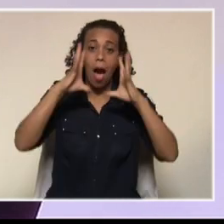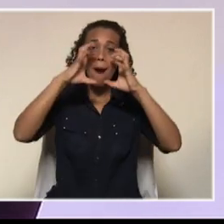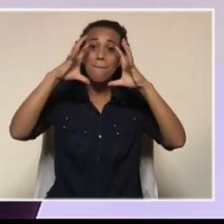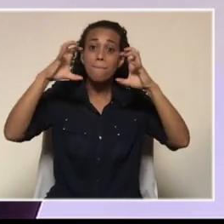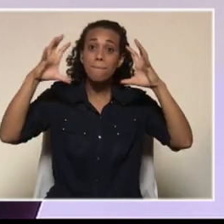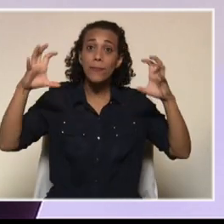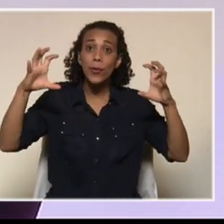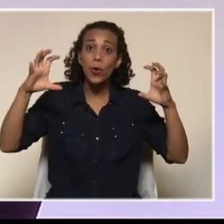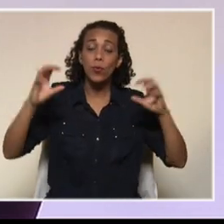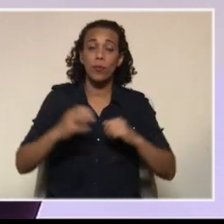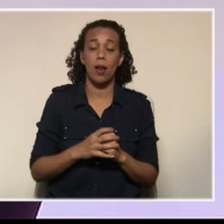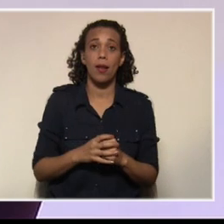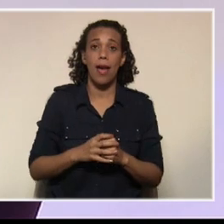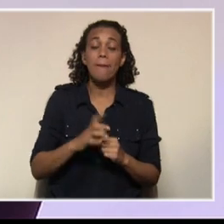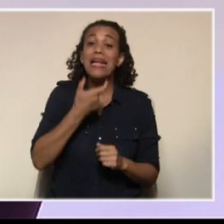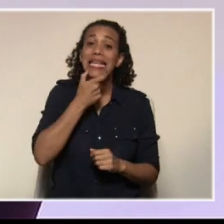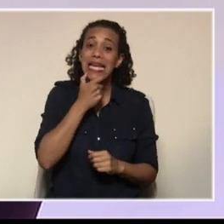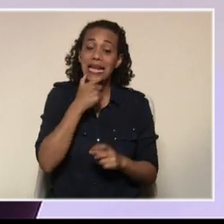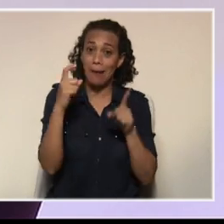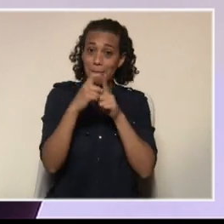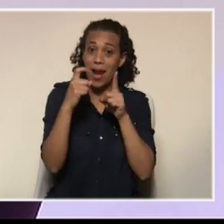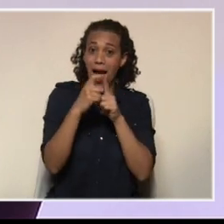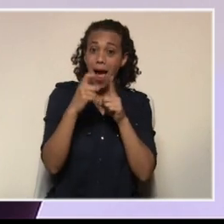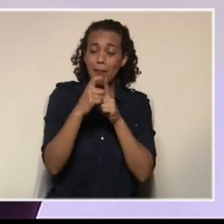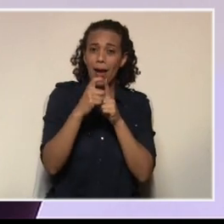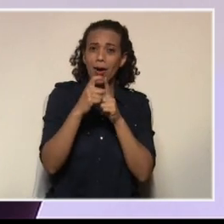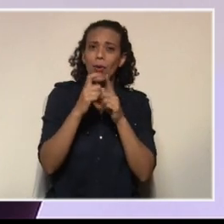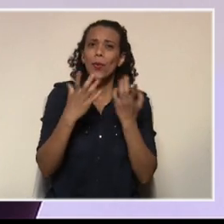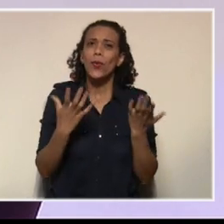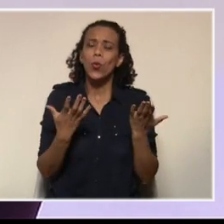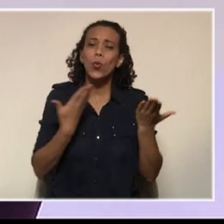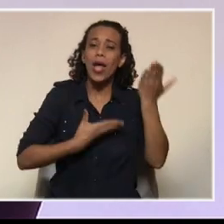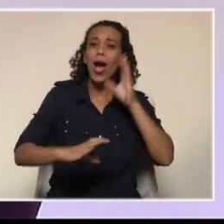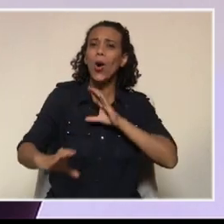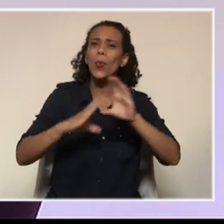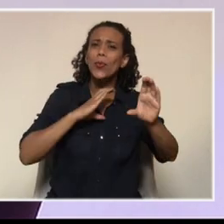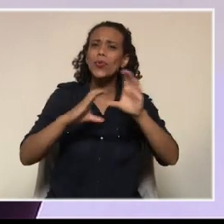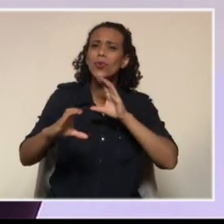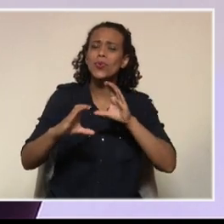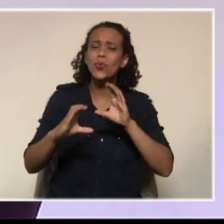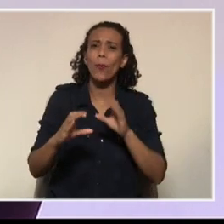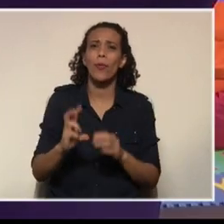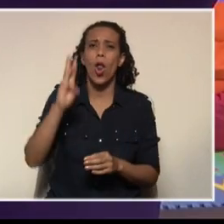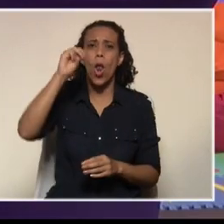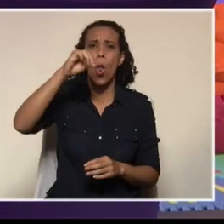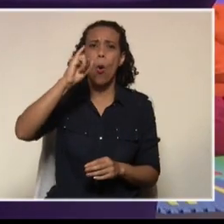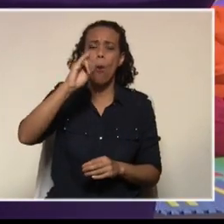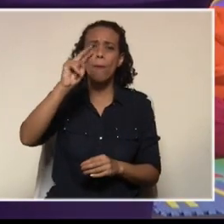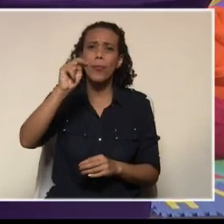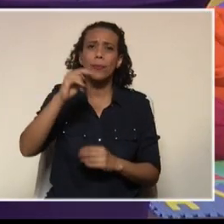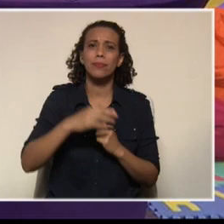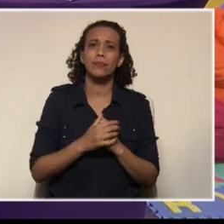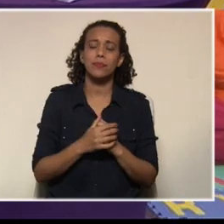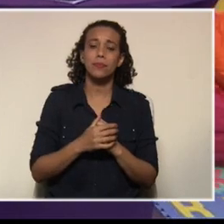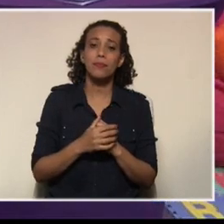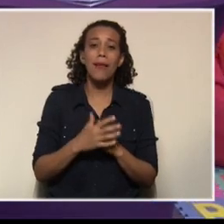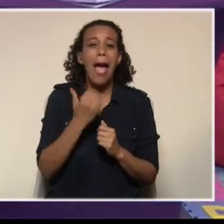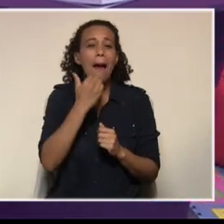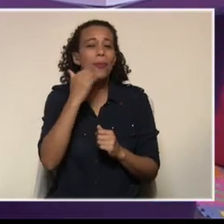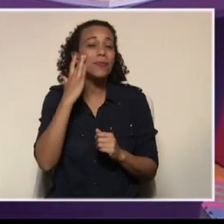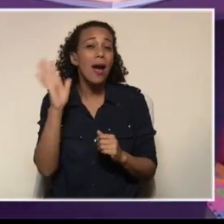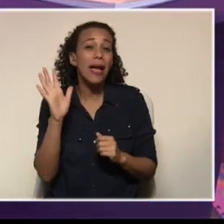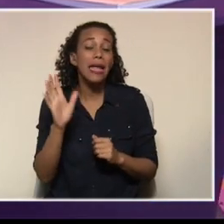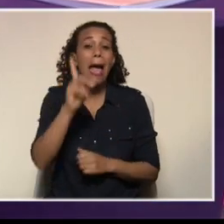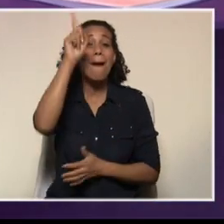como son siglas en inglés, proyectan una comunicación masiva digital. Hay